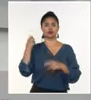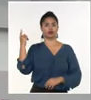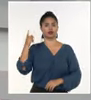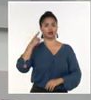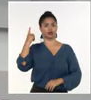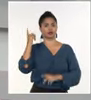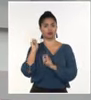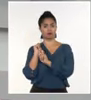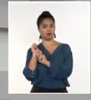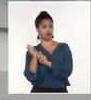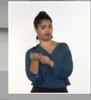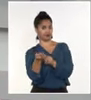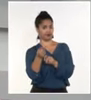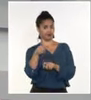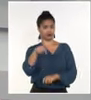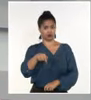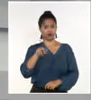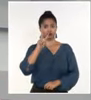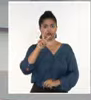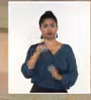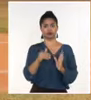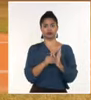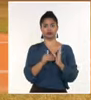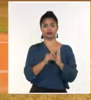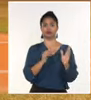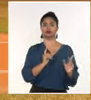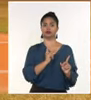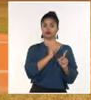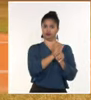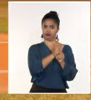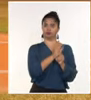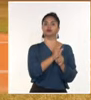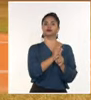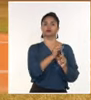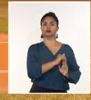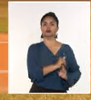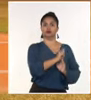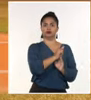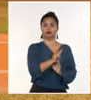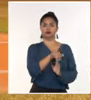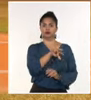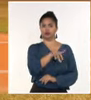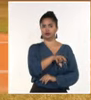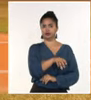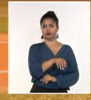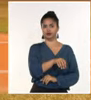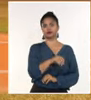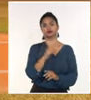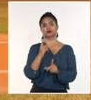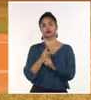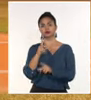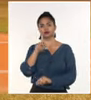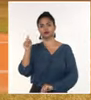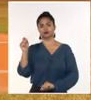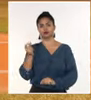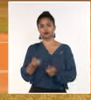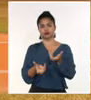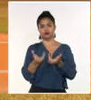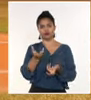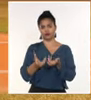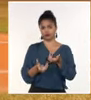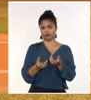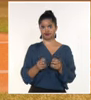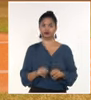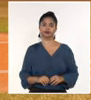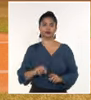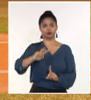justo a las 2 de la tarde comenzarán nuevos enfrentamientos. El líder del campeonato, Pinar del Río, recibirá Cienfuegos en el Parque Capitán San Luis. La televisión